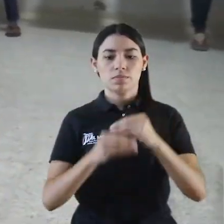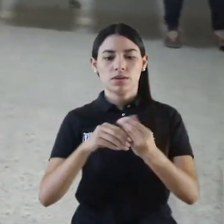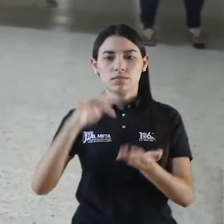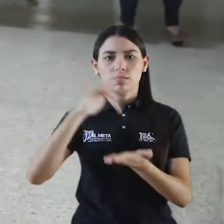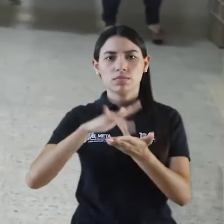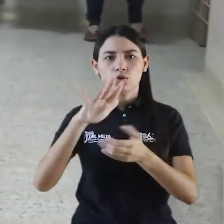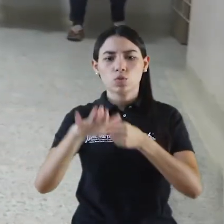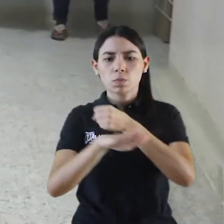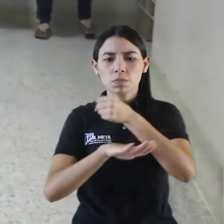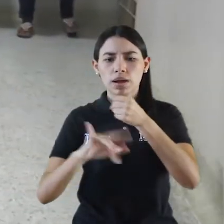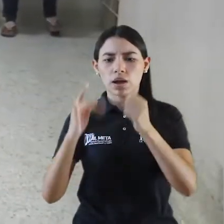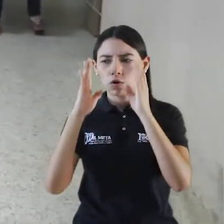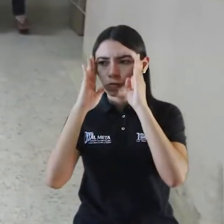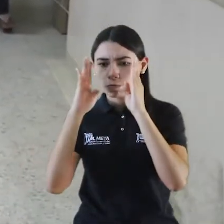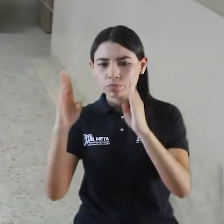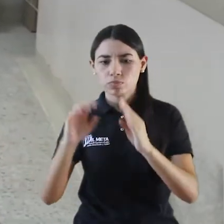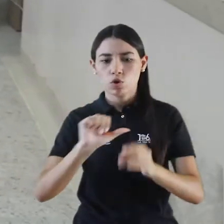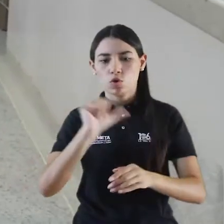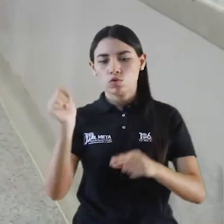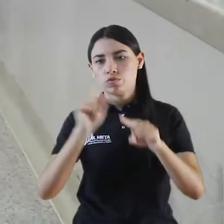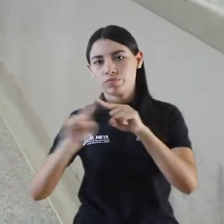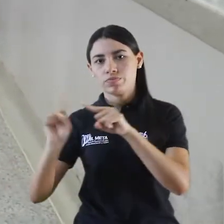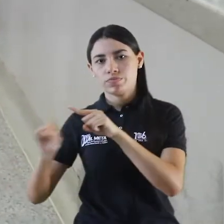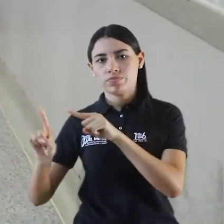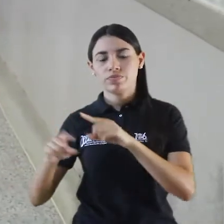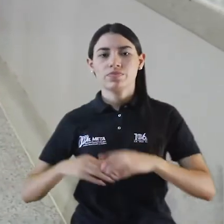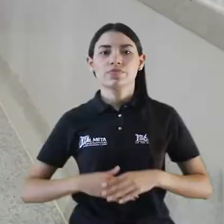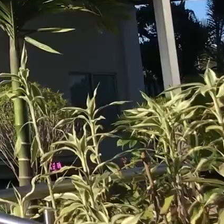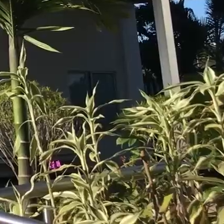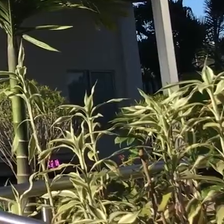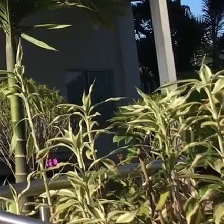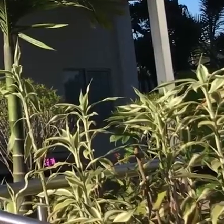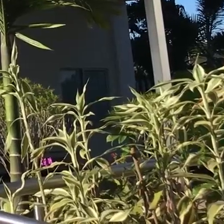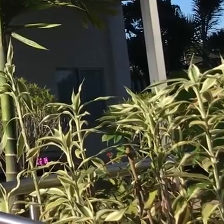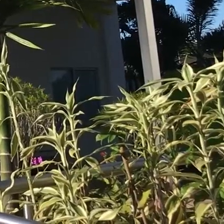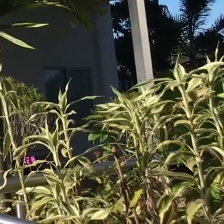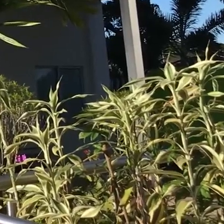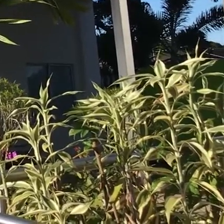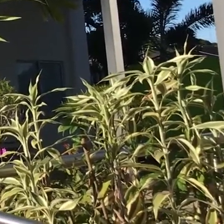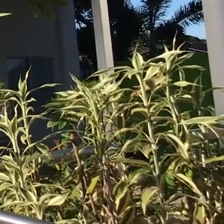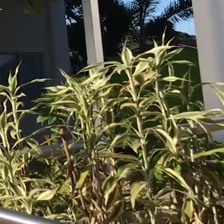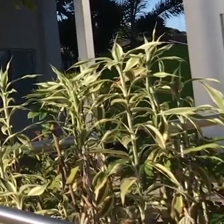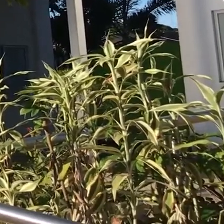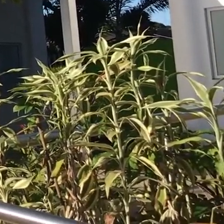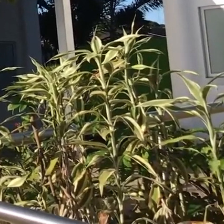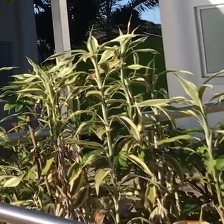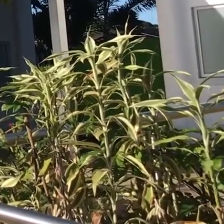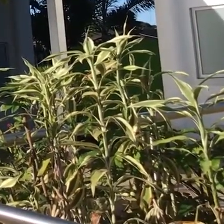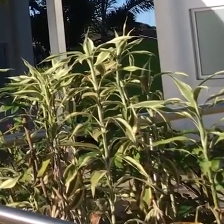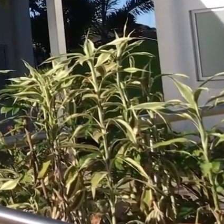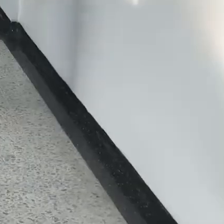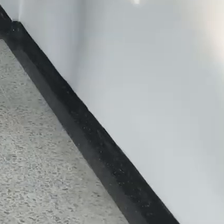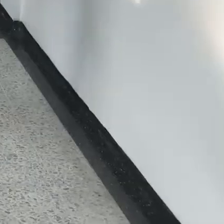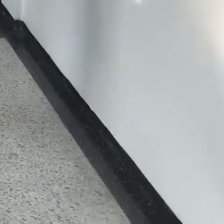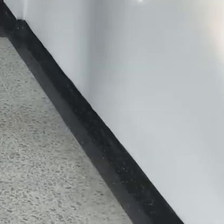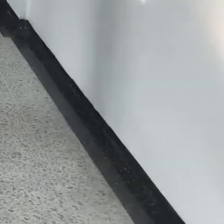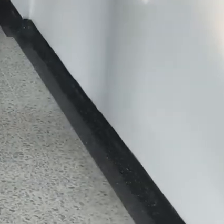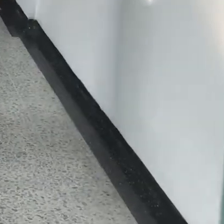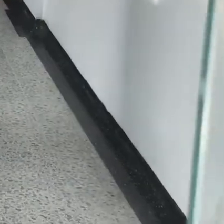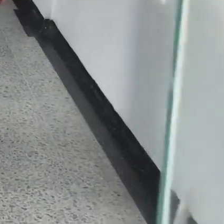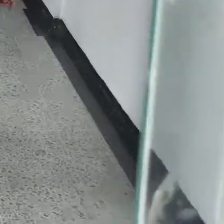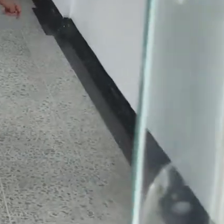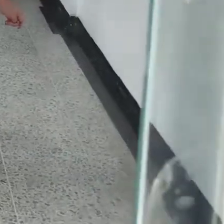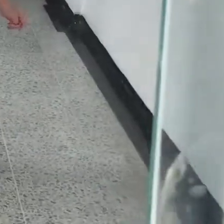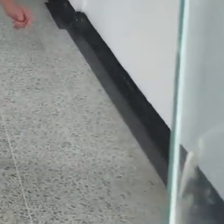intervenciones colectivas, PIT, tanto a nivel municipal como departamental. Para la S, hoy constituye una labor importante dar